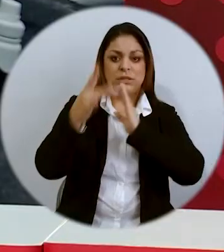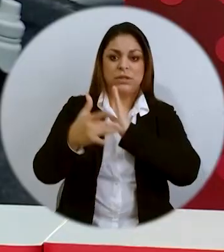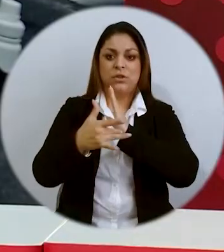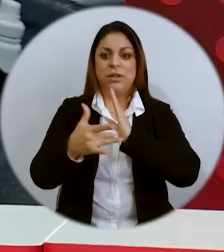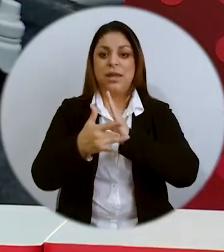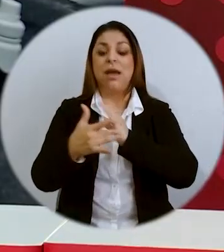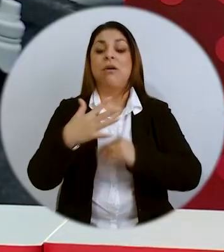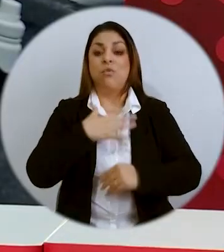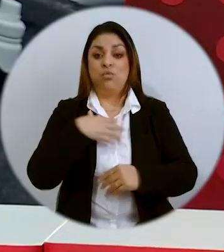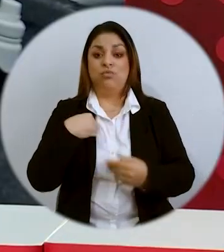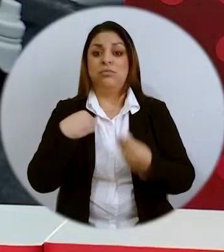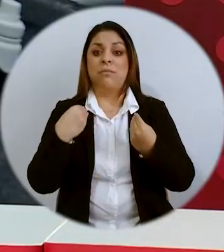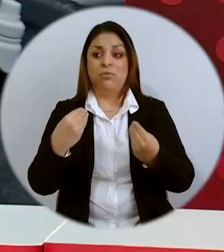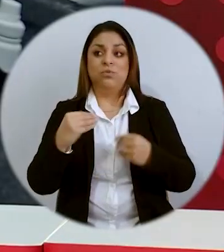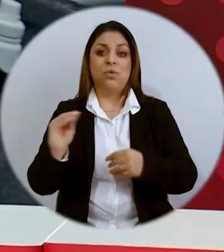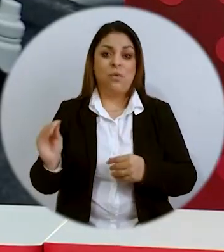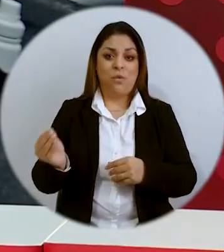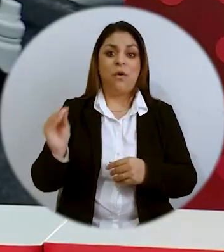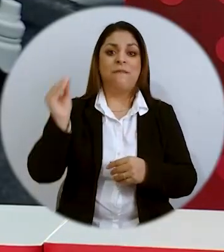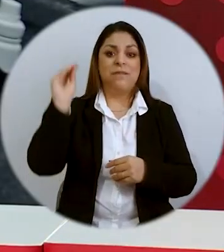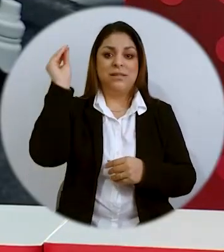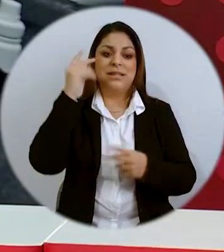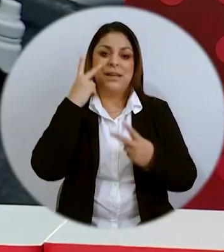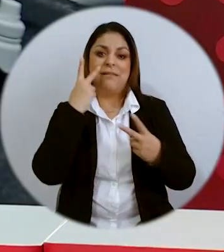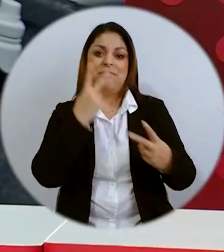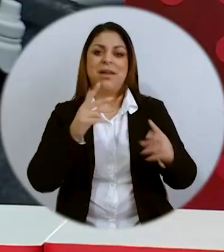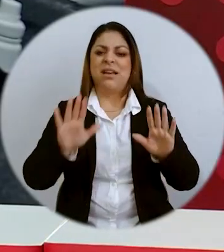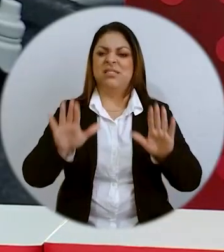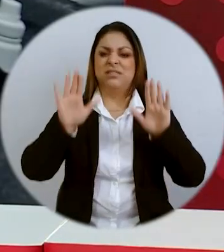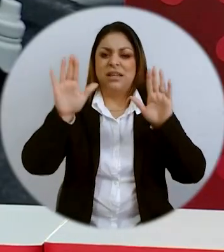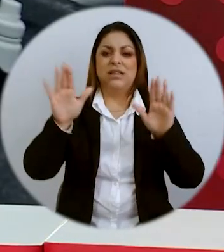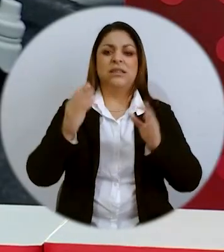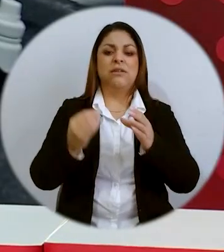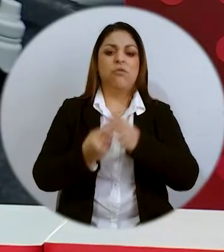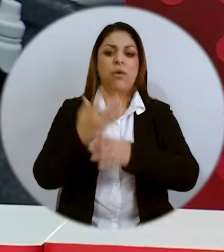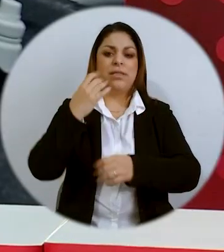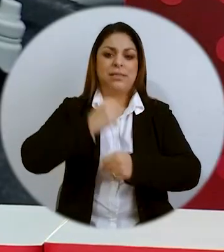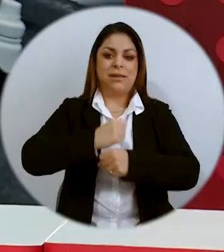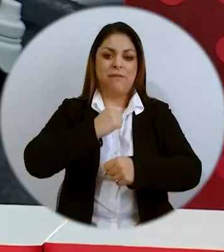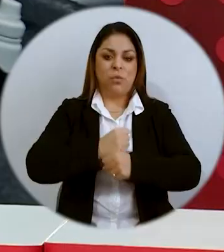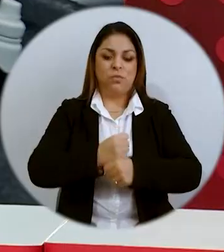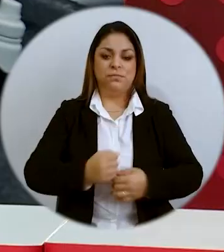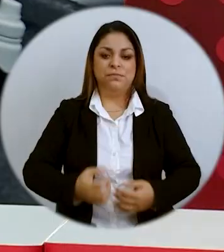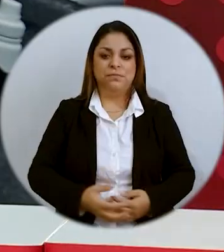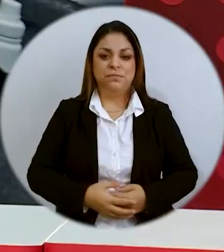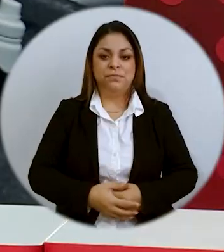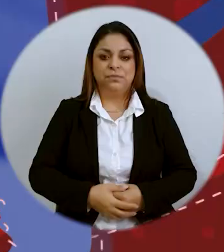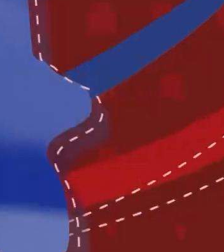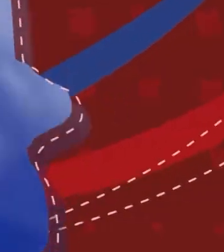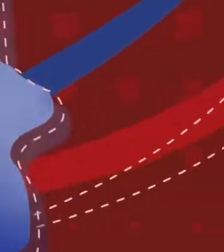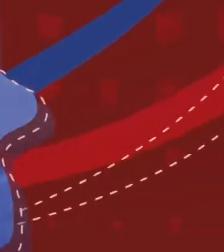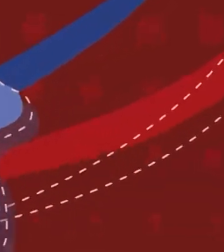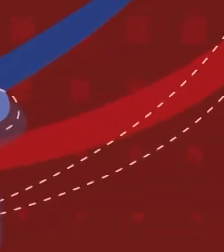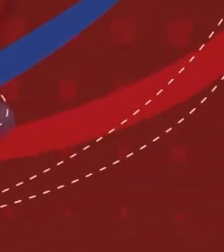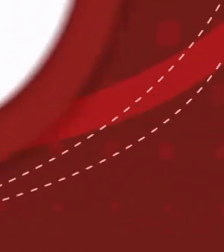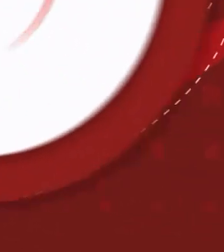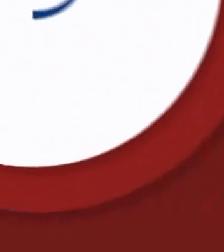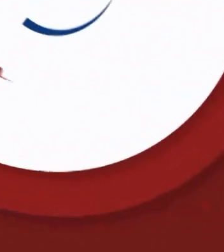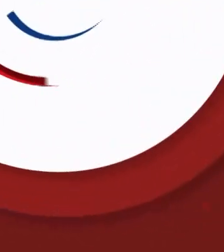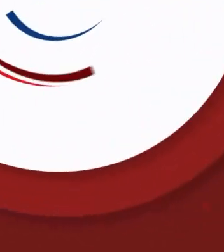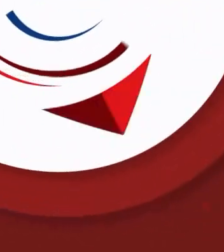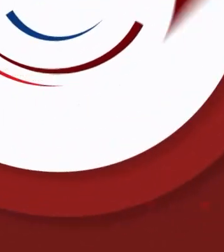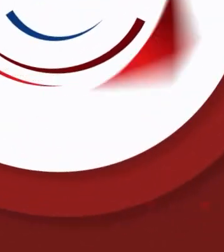de innovación y tecnología tienen un gran atractivo para la juventud, que lo ve como una excelente fuente de empleo.